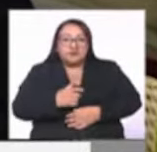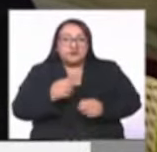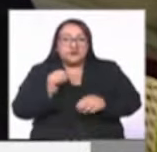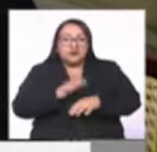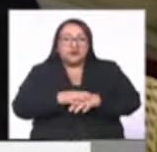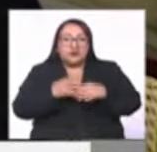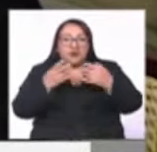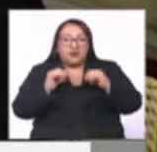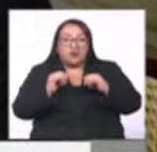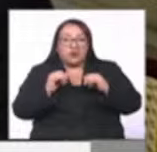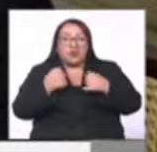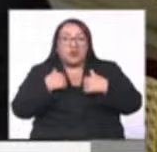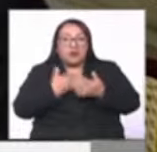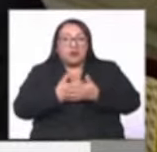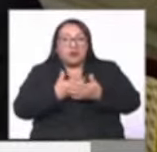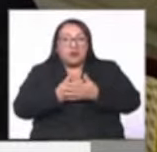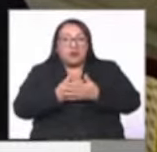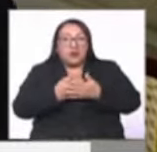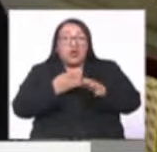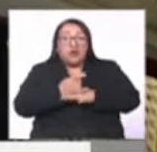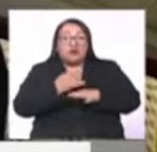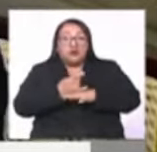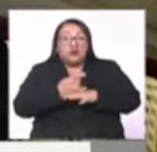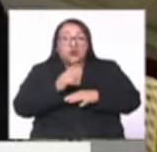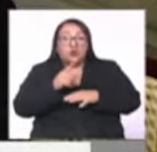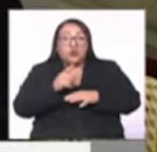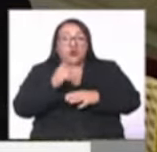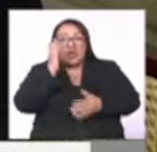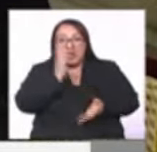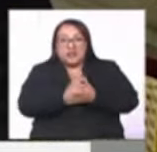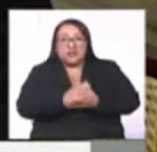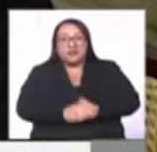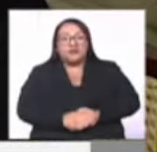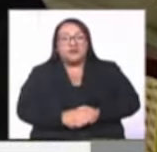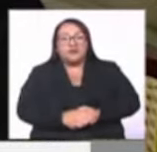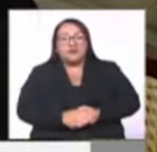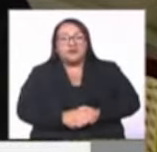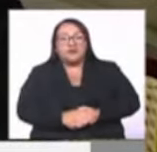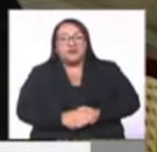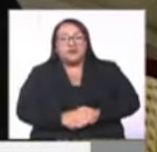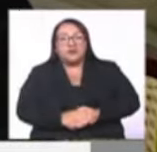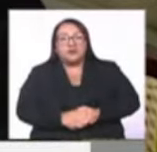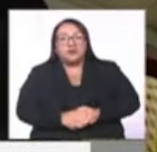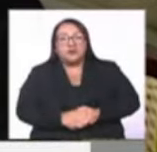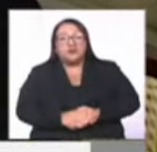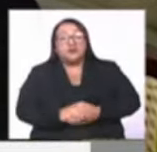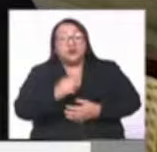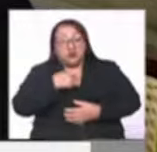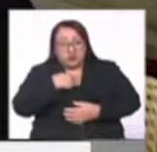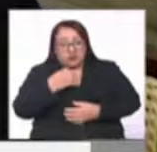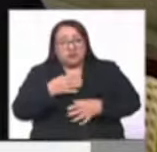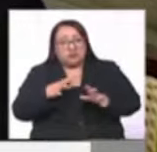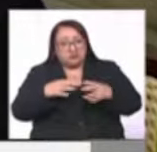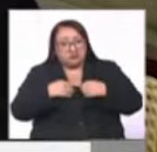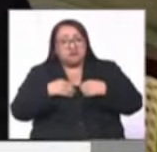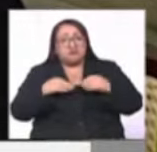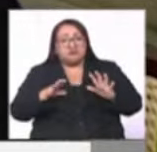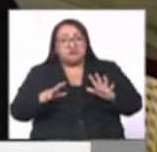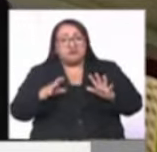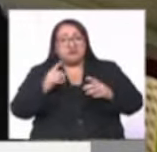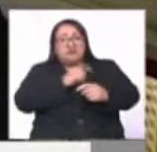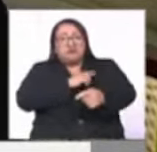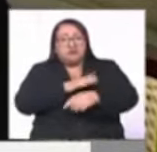informe que propone una acusación y una sanción en principio yo reconozco de este poder